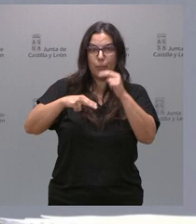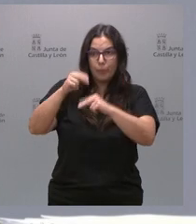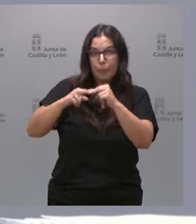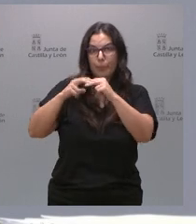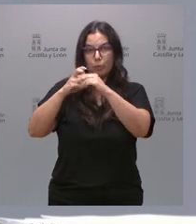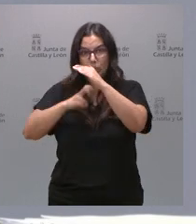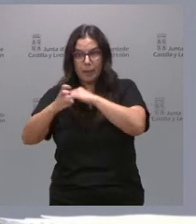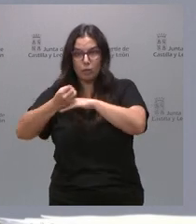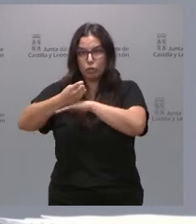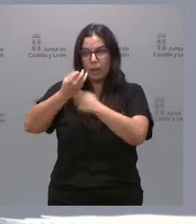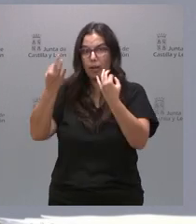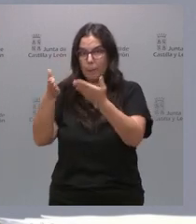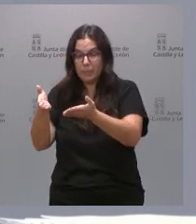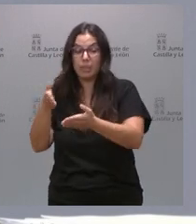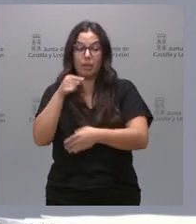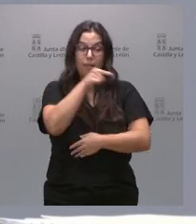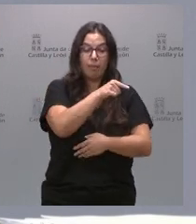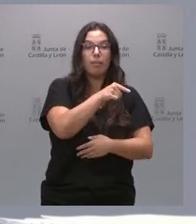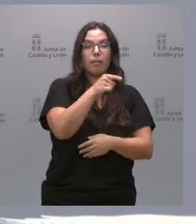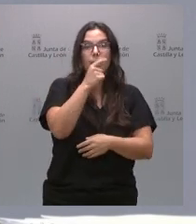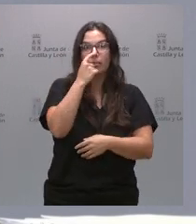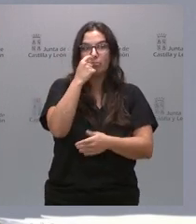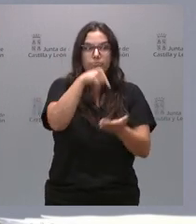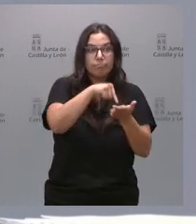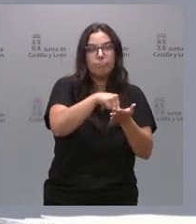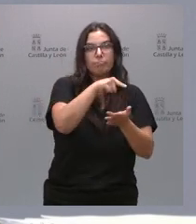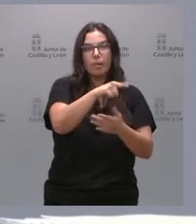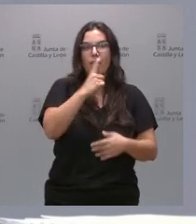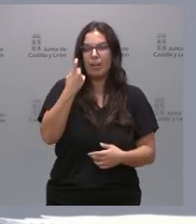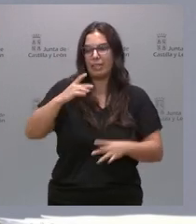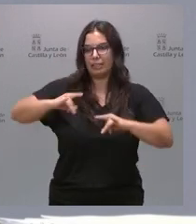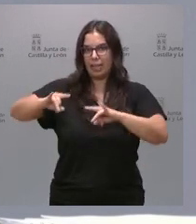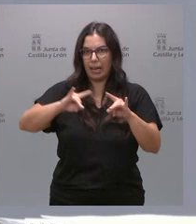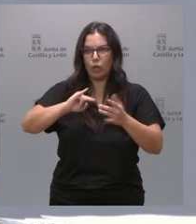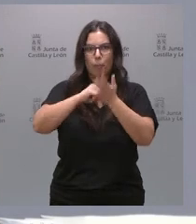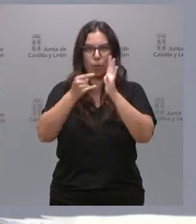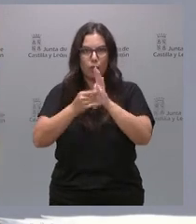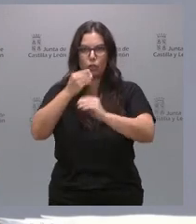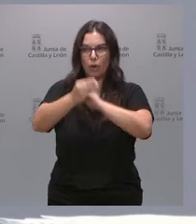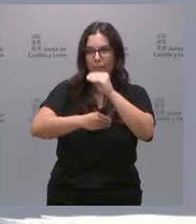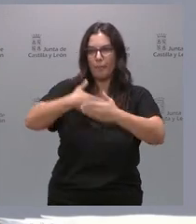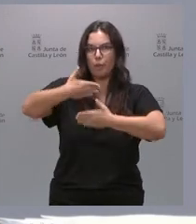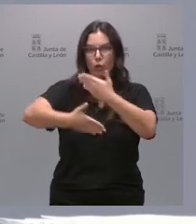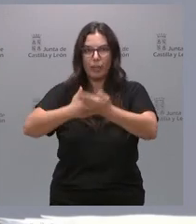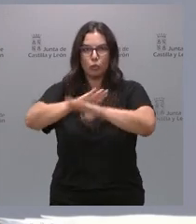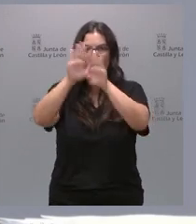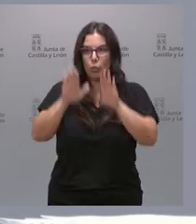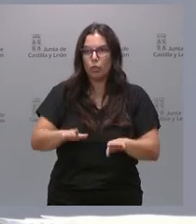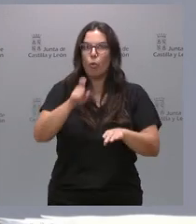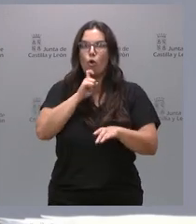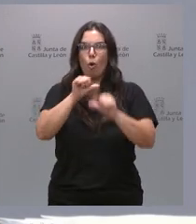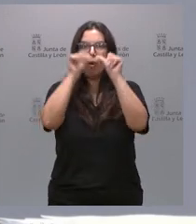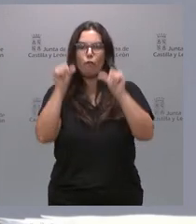construye que para eso será exigible por disponer de los terrenos llevar a cabo los proyectos definir el proceso final de integración